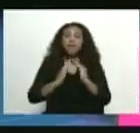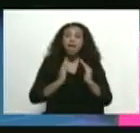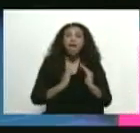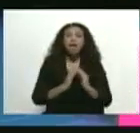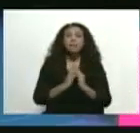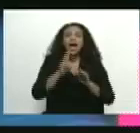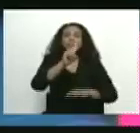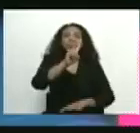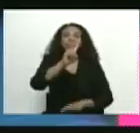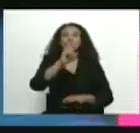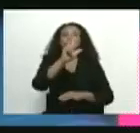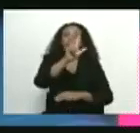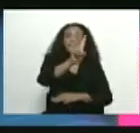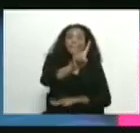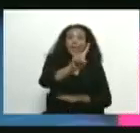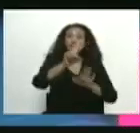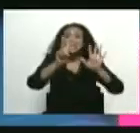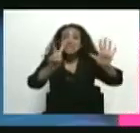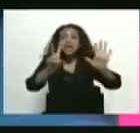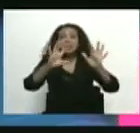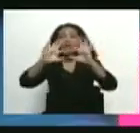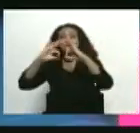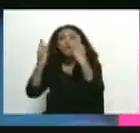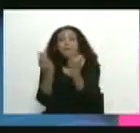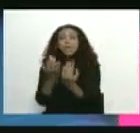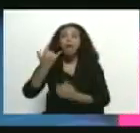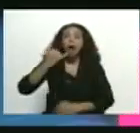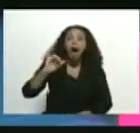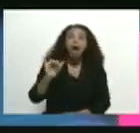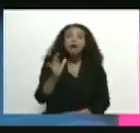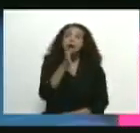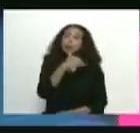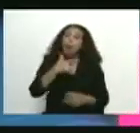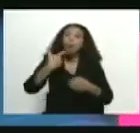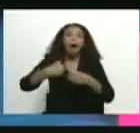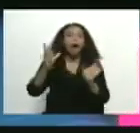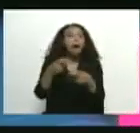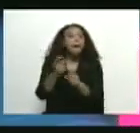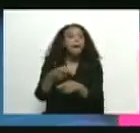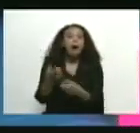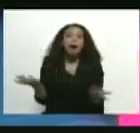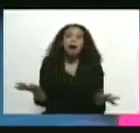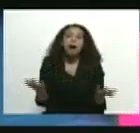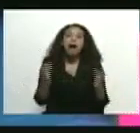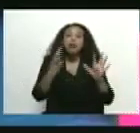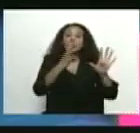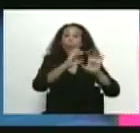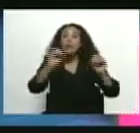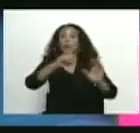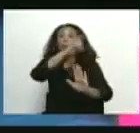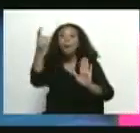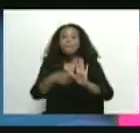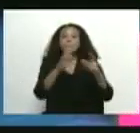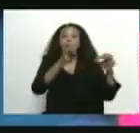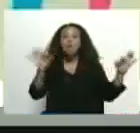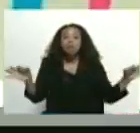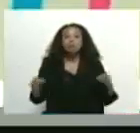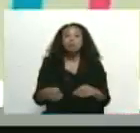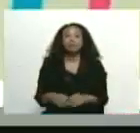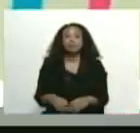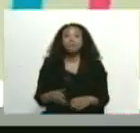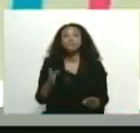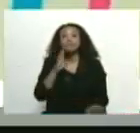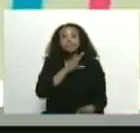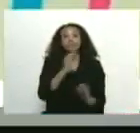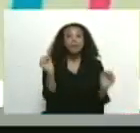a unas 227 familias que se lleva la cifra de habitantes a 900 específicamente, presidente. Bueno, nos venimos